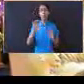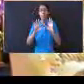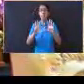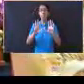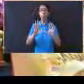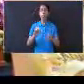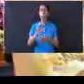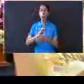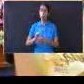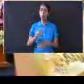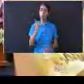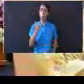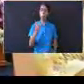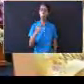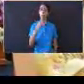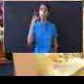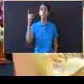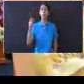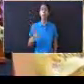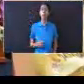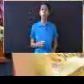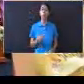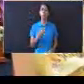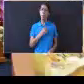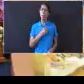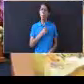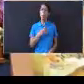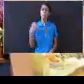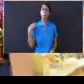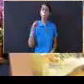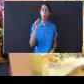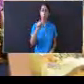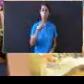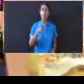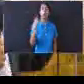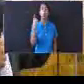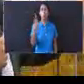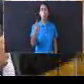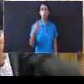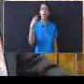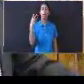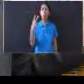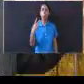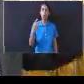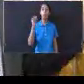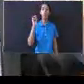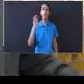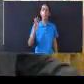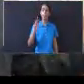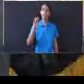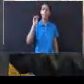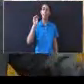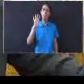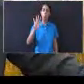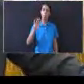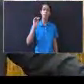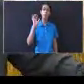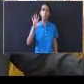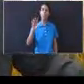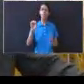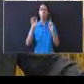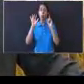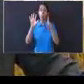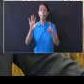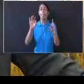quiera para usted ahorita. 1, 2, 3, 4, 5, 6,